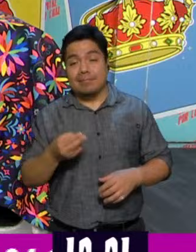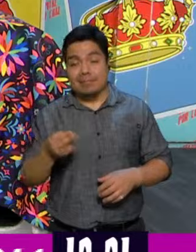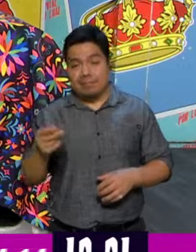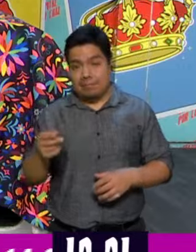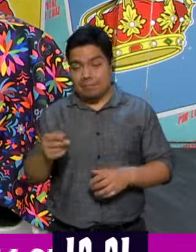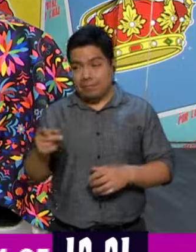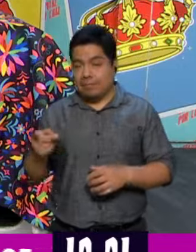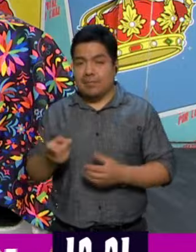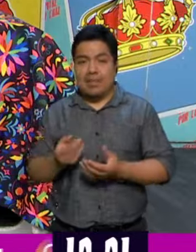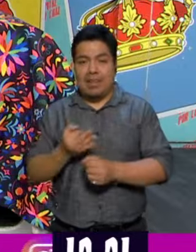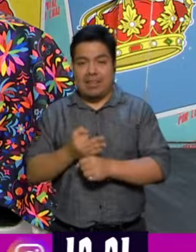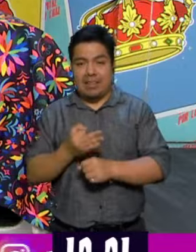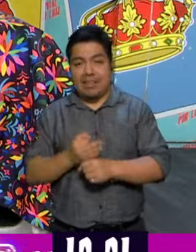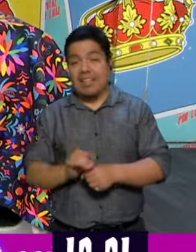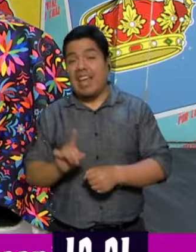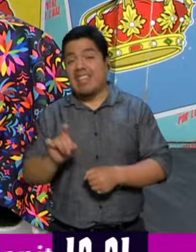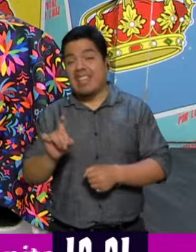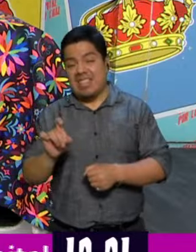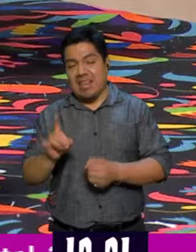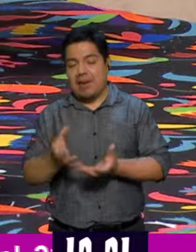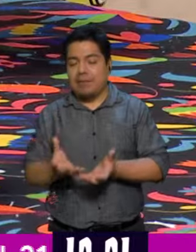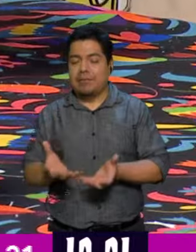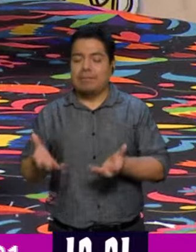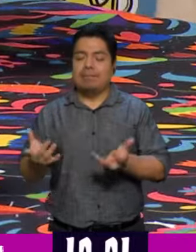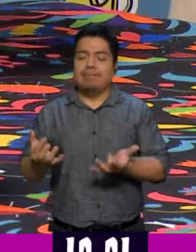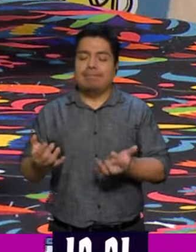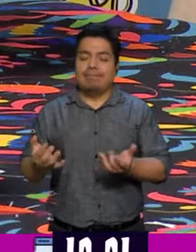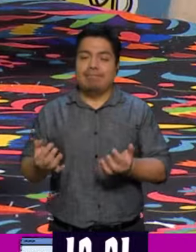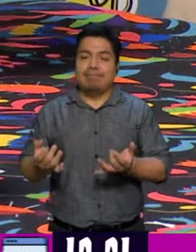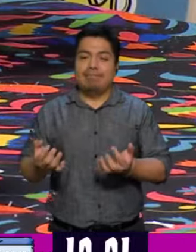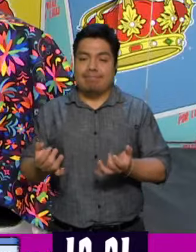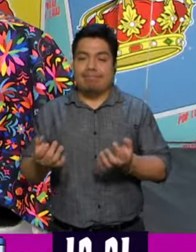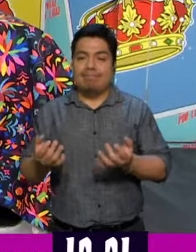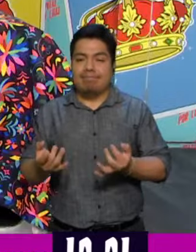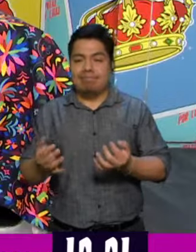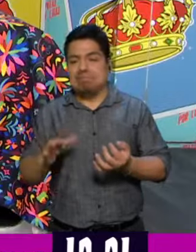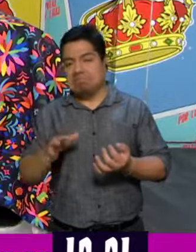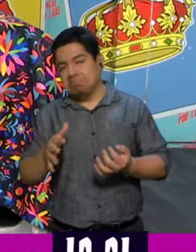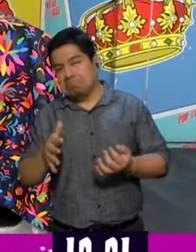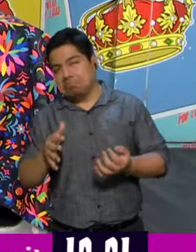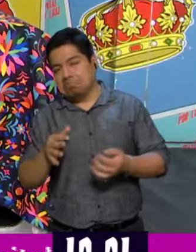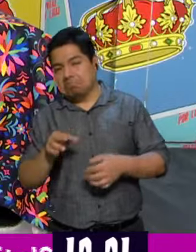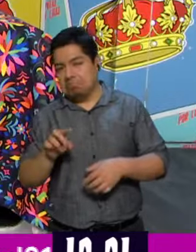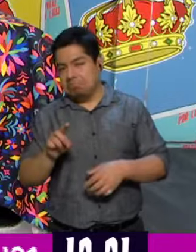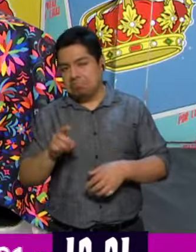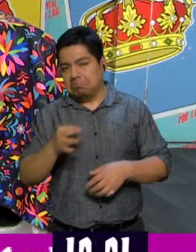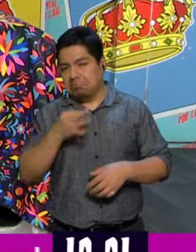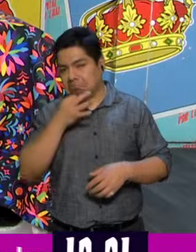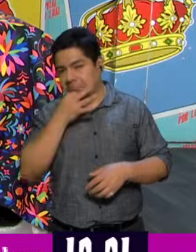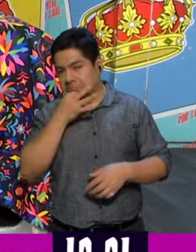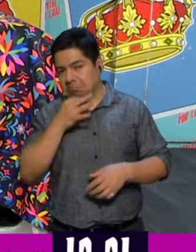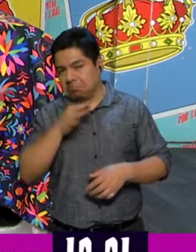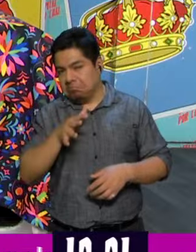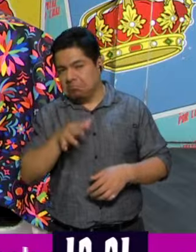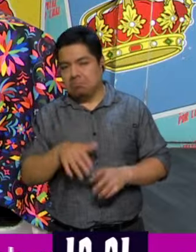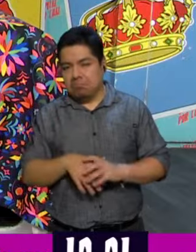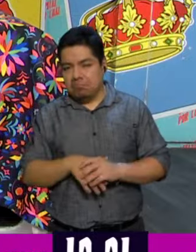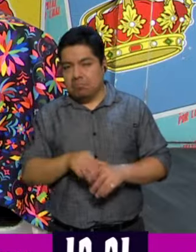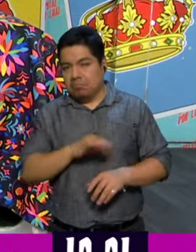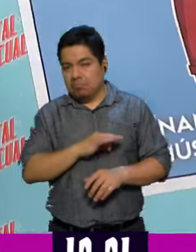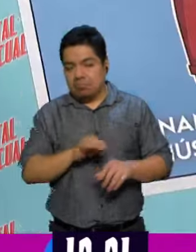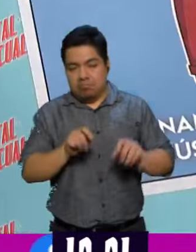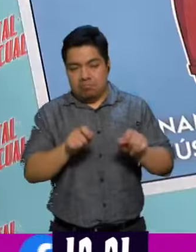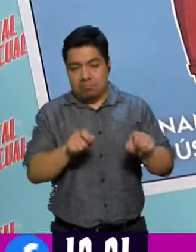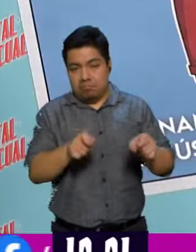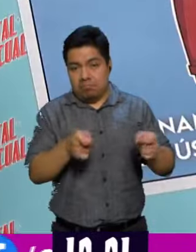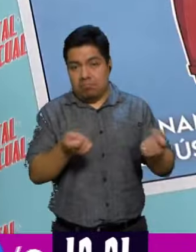baño María y lo vamos a poner aproximadamente media hora. Puede ser en la estufa,